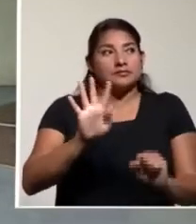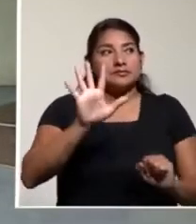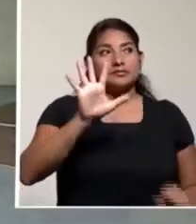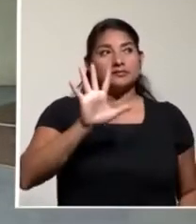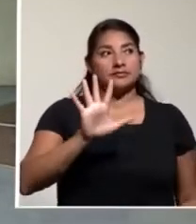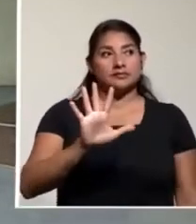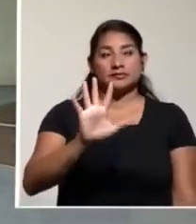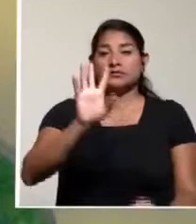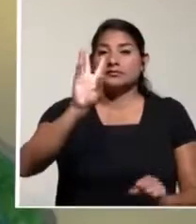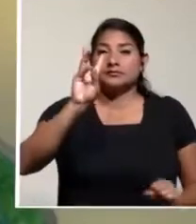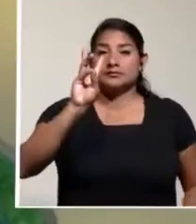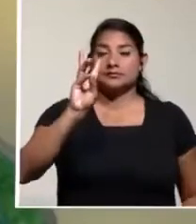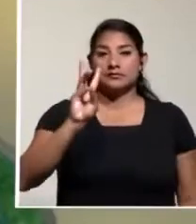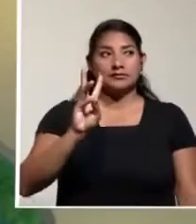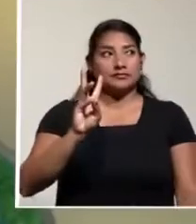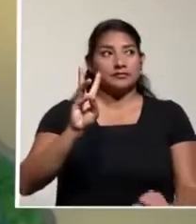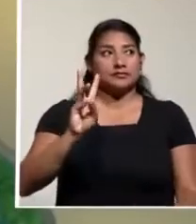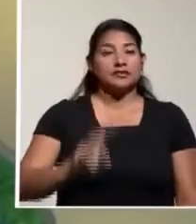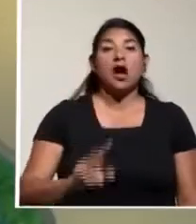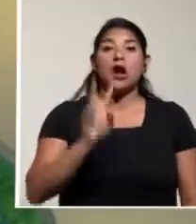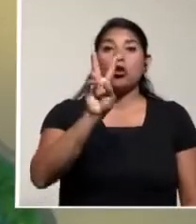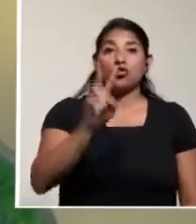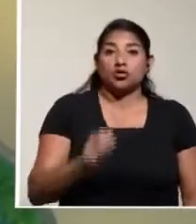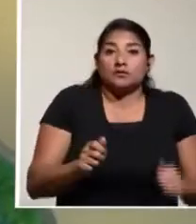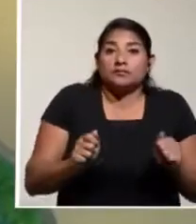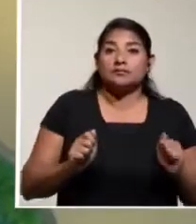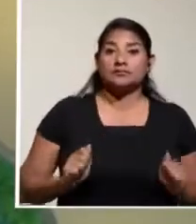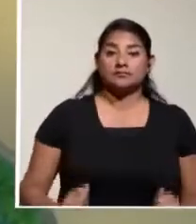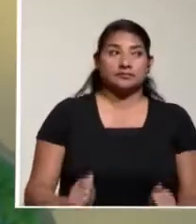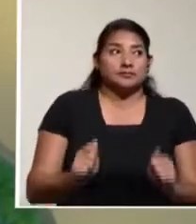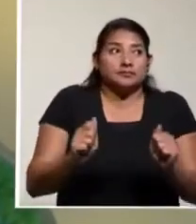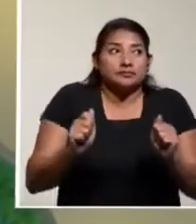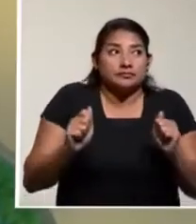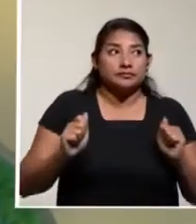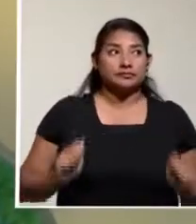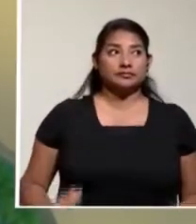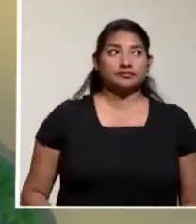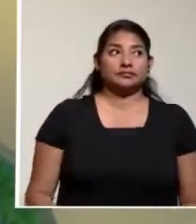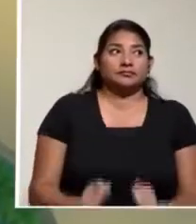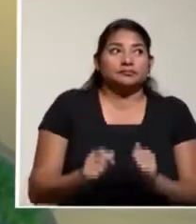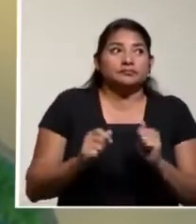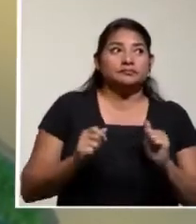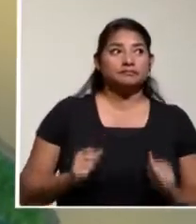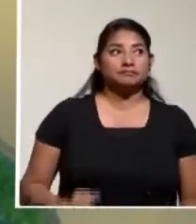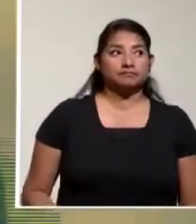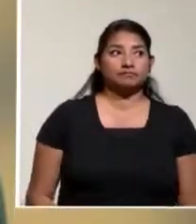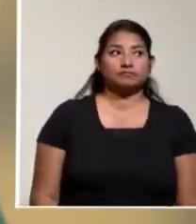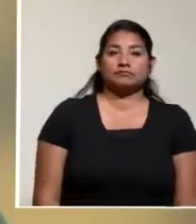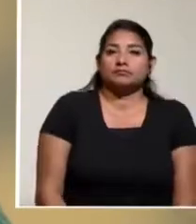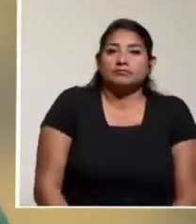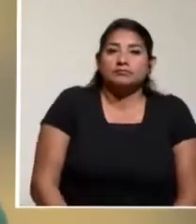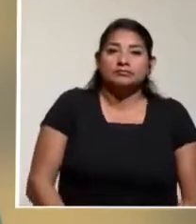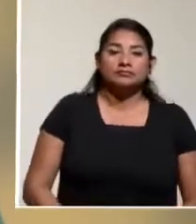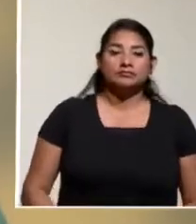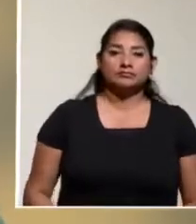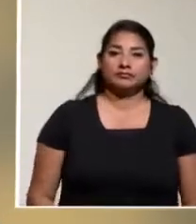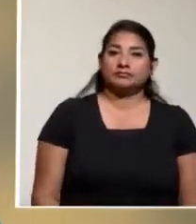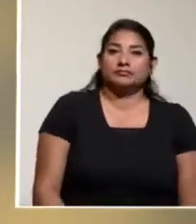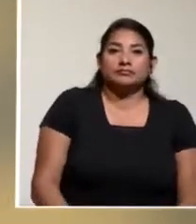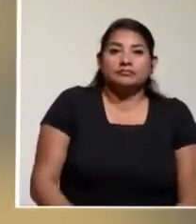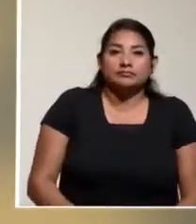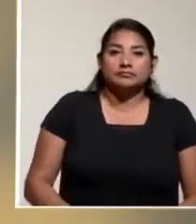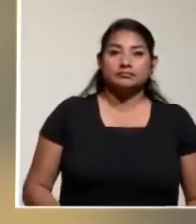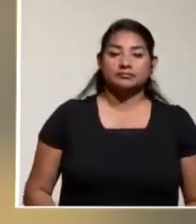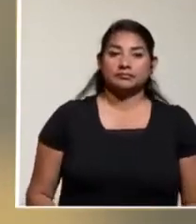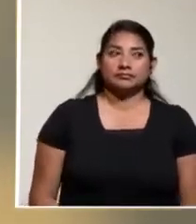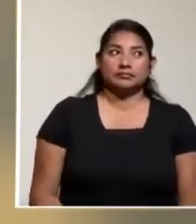5, 6. Y los dos, porque hay que trabajar de manera simétrica, si no uno nos queda